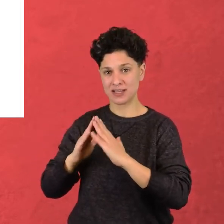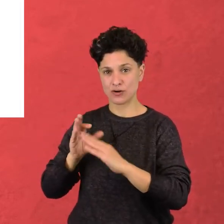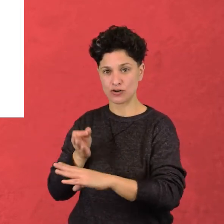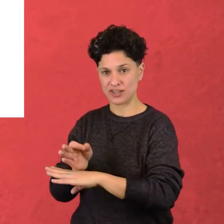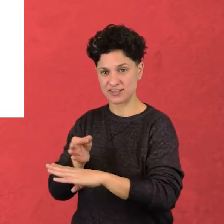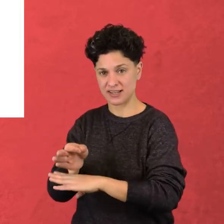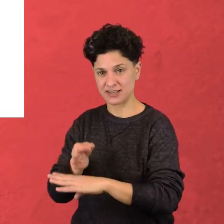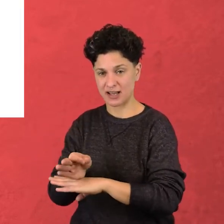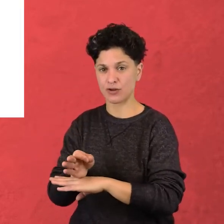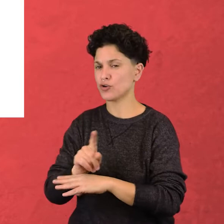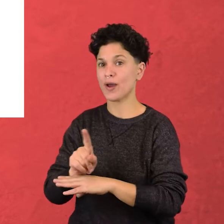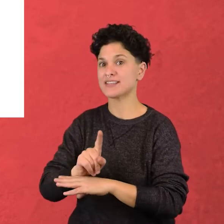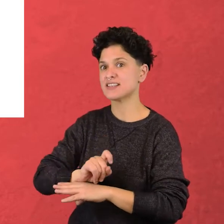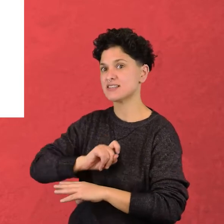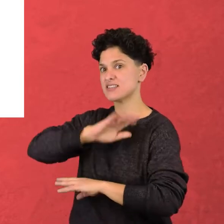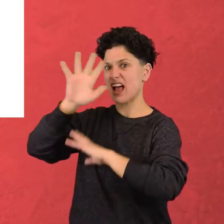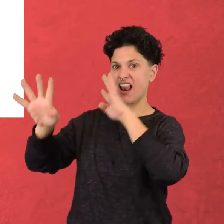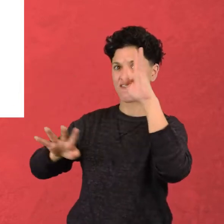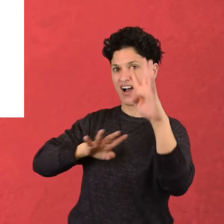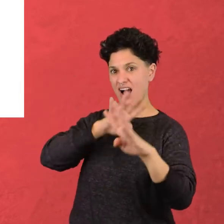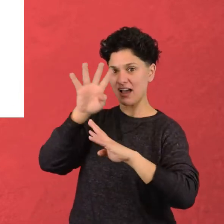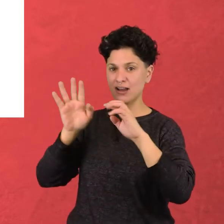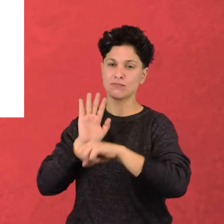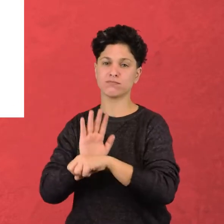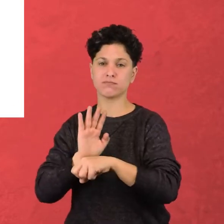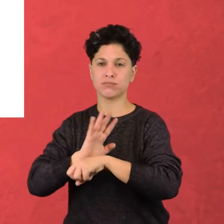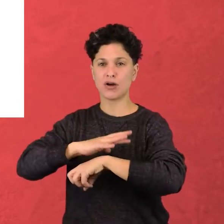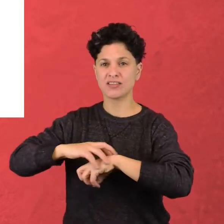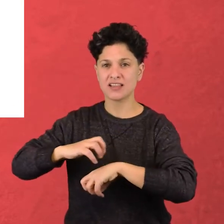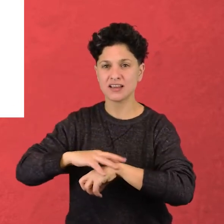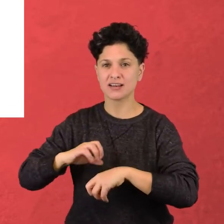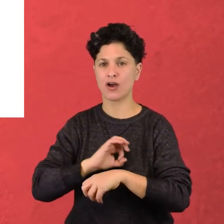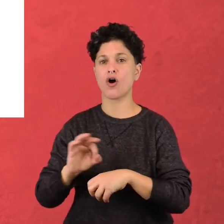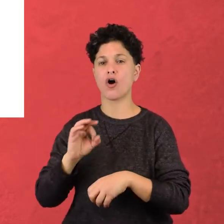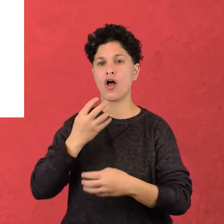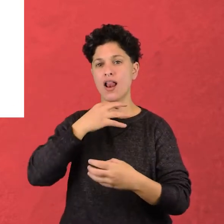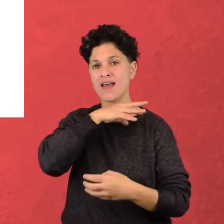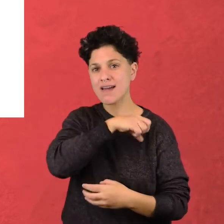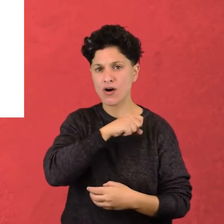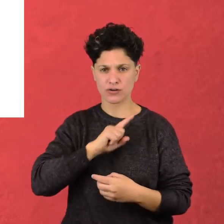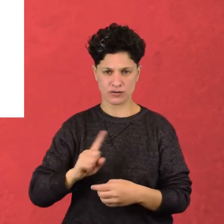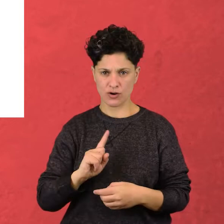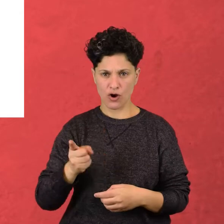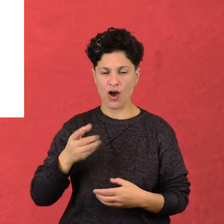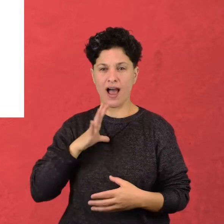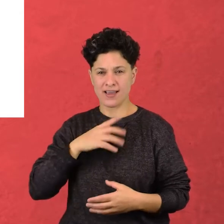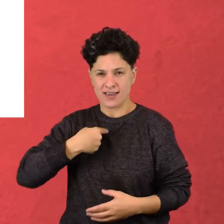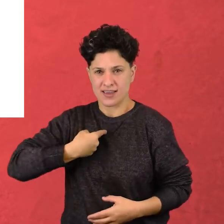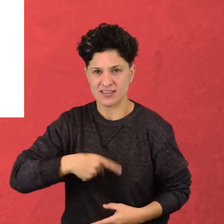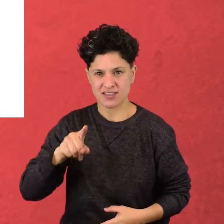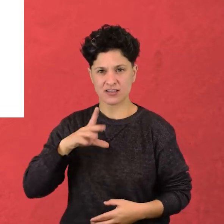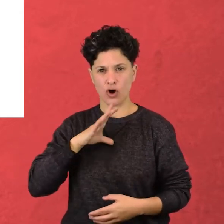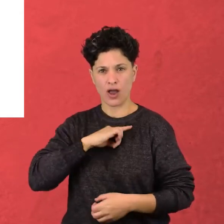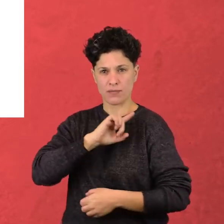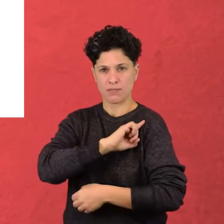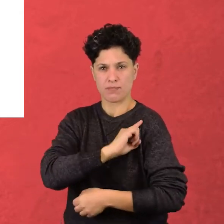doméstico no es un animal salvaje, no, cada uno no se está comparando con un tigre, con un león,